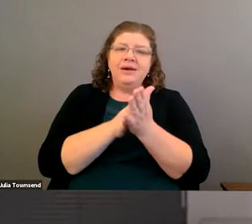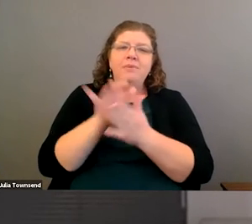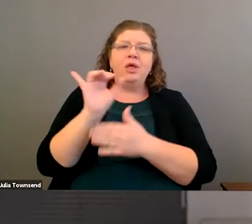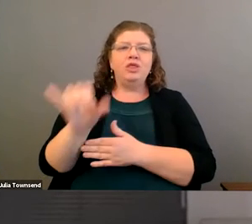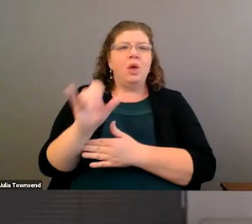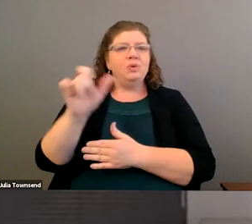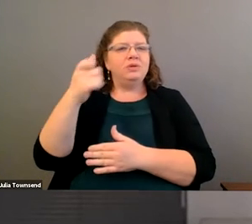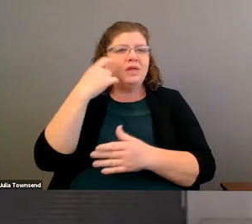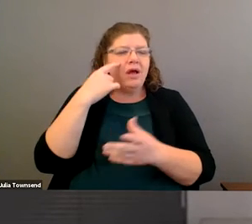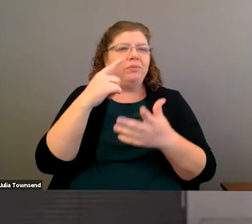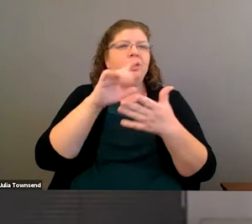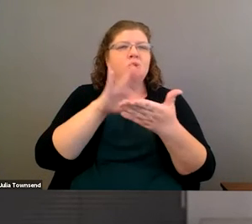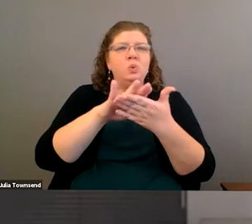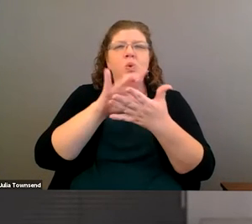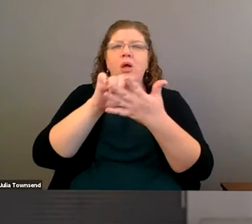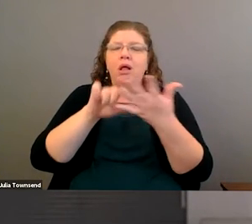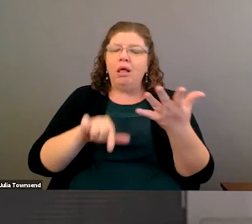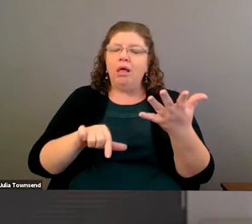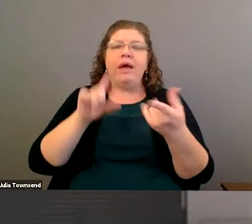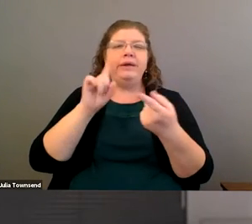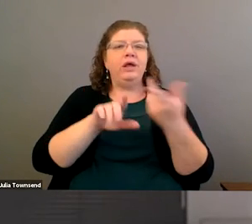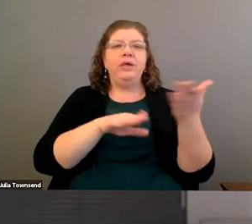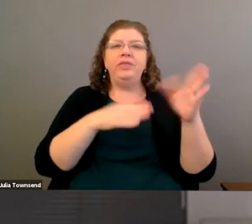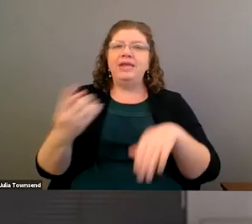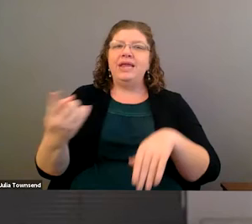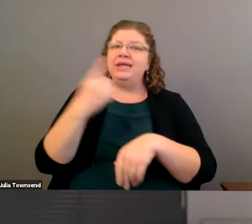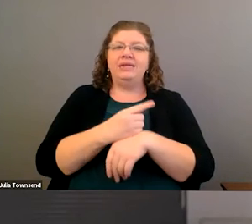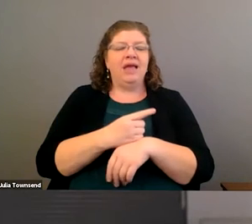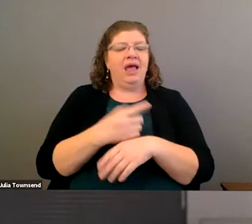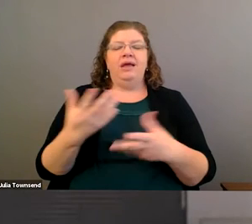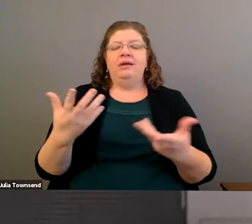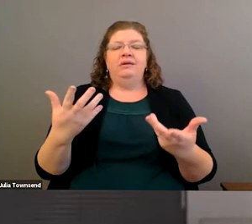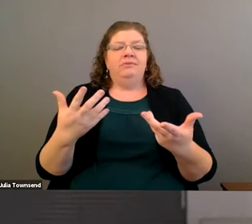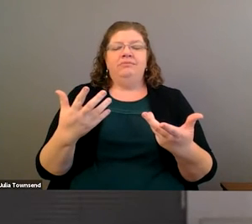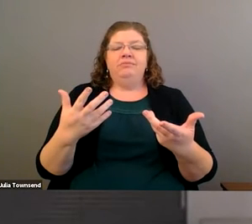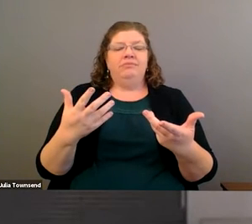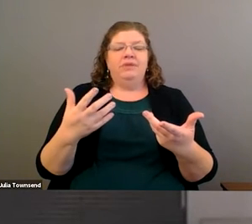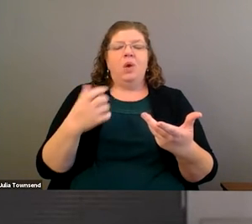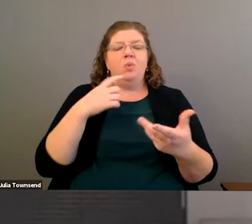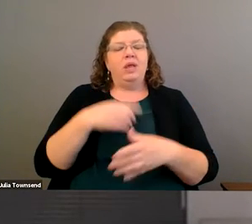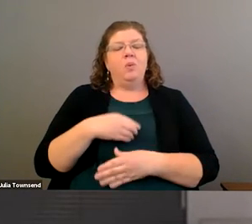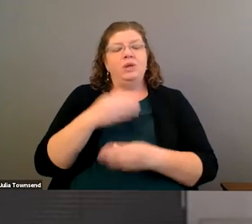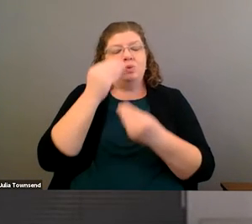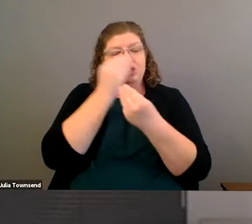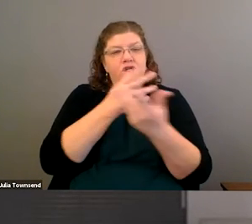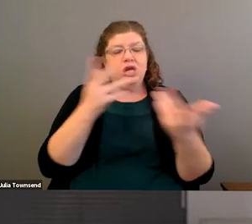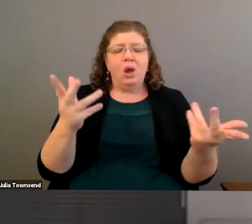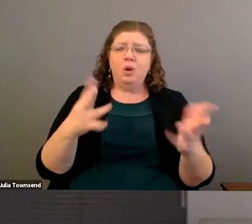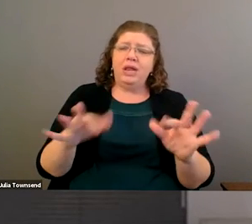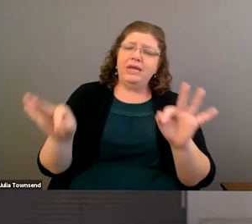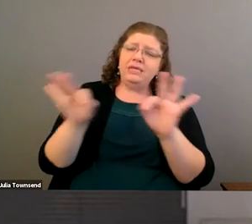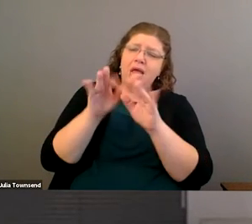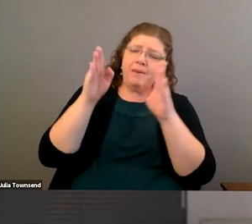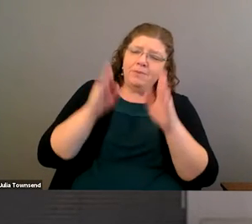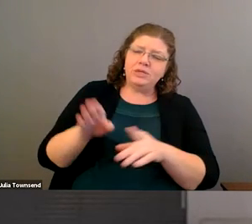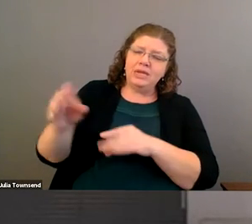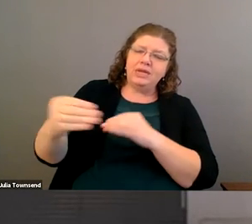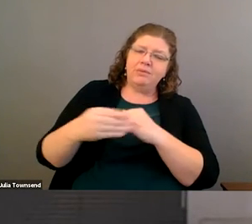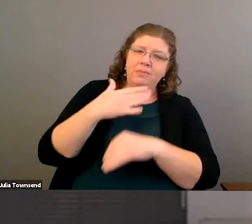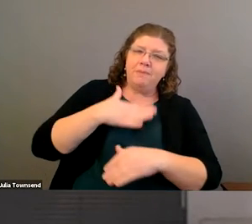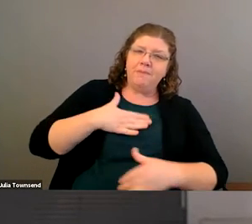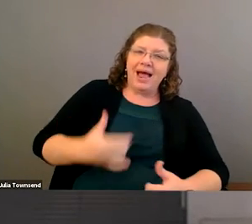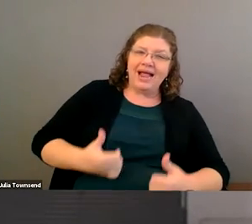esas instituciones hasta que falleció y quería hablar de lo importante que él fue en mi